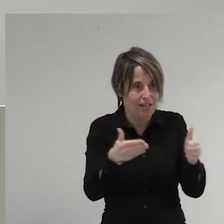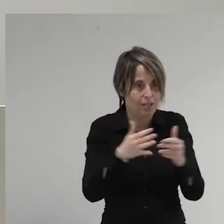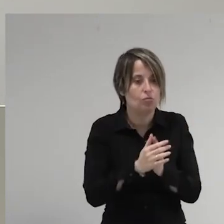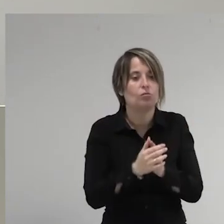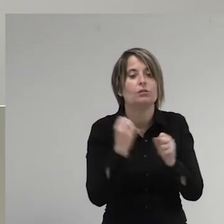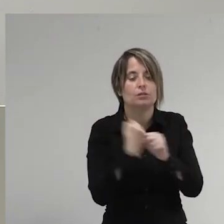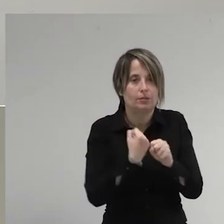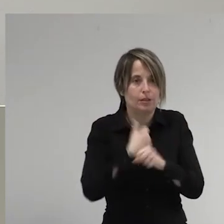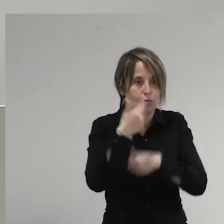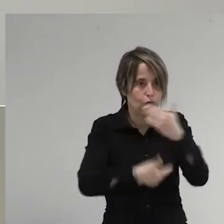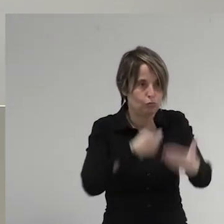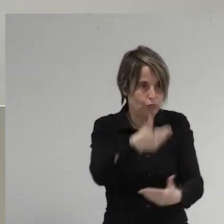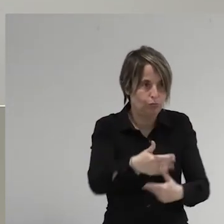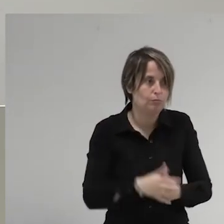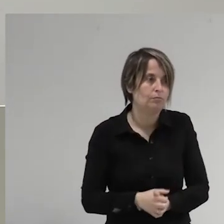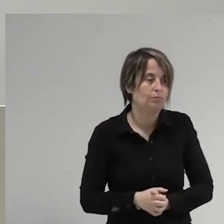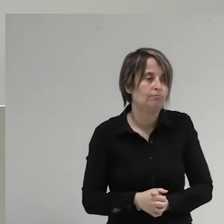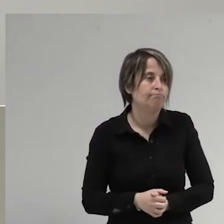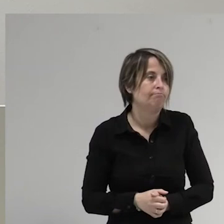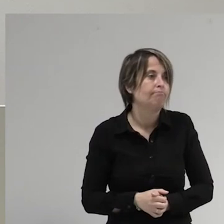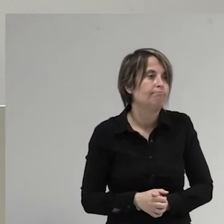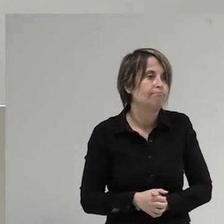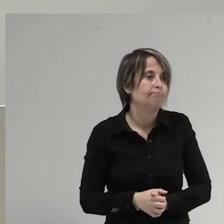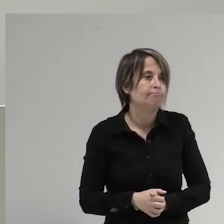seguir trabajando en eso. Pero sí.